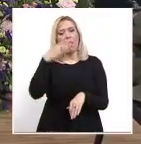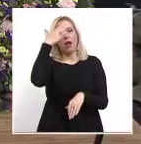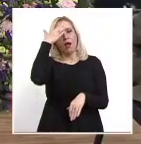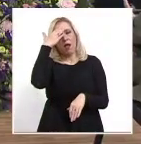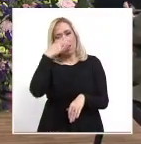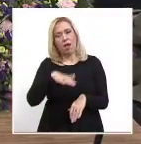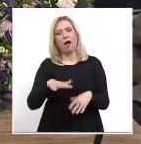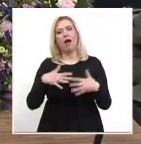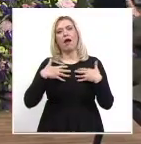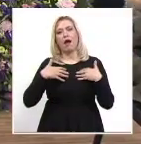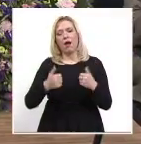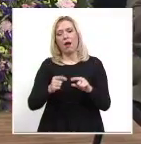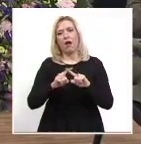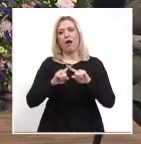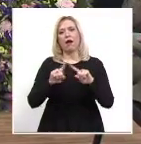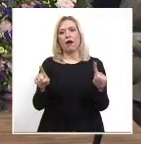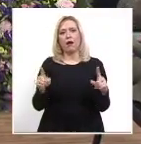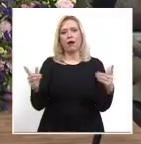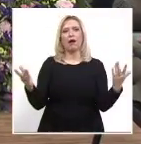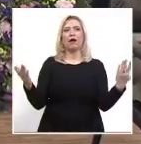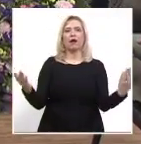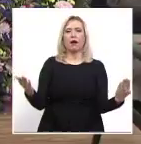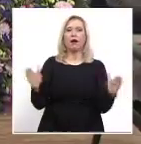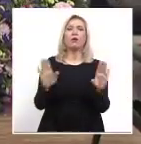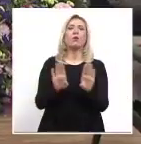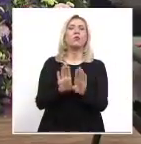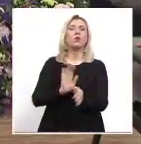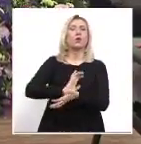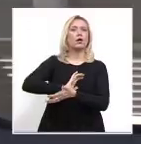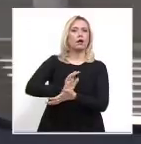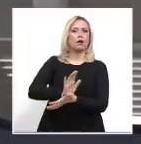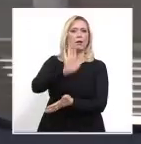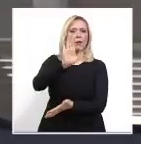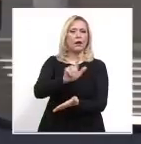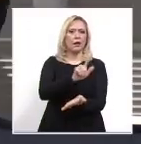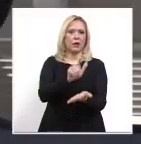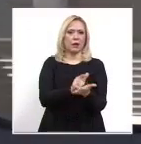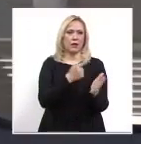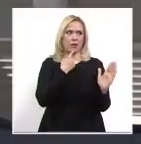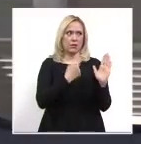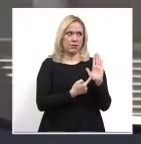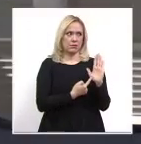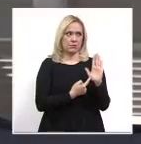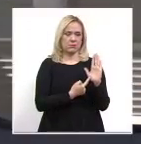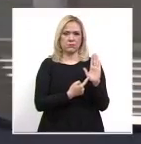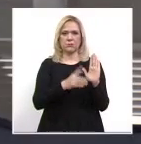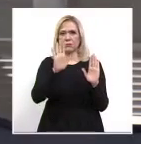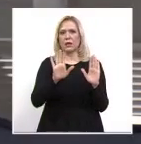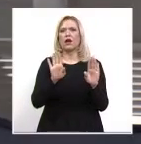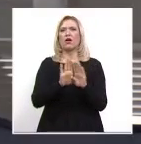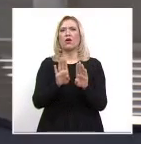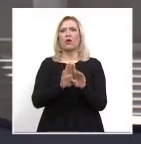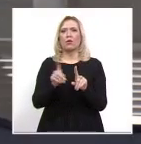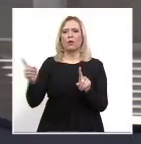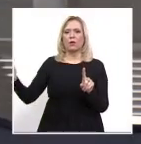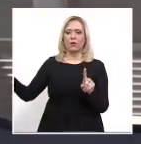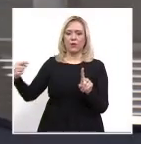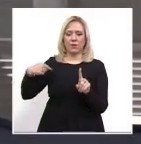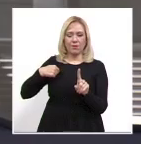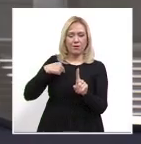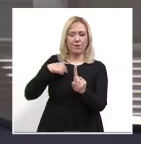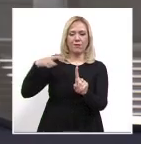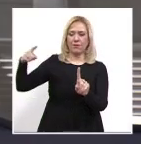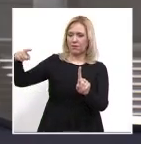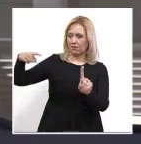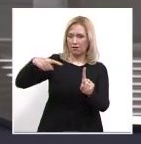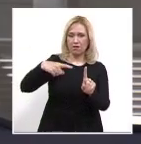de lo contrario podría configurarse un tipo de discriminación legal. Primero es entender eso, ¿no? Que es un cruce. Y si es un